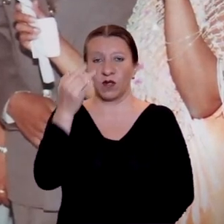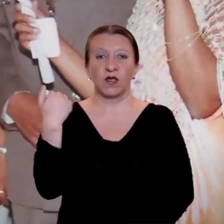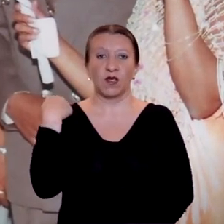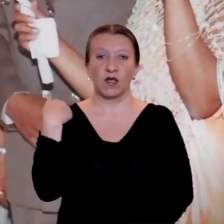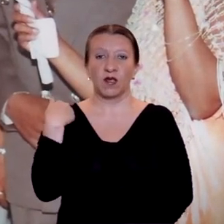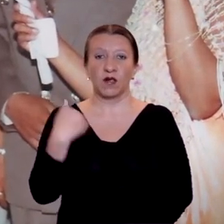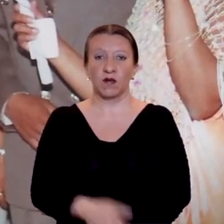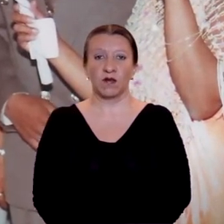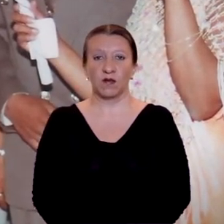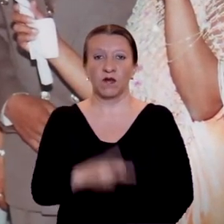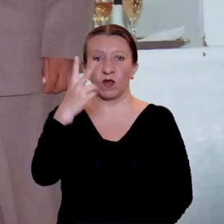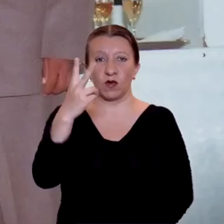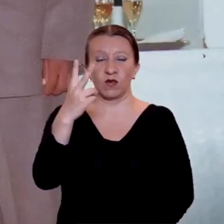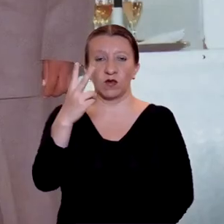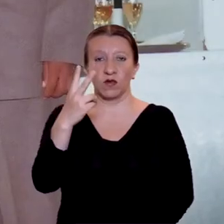por tener